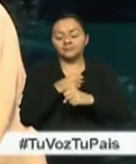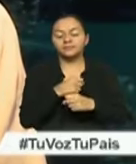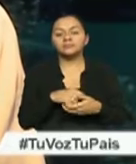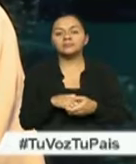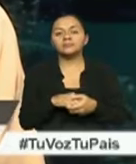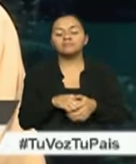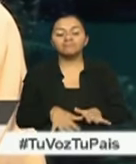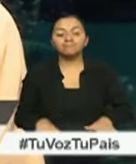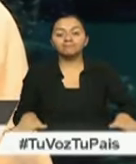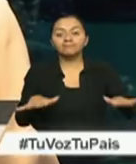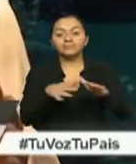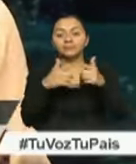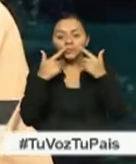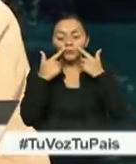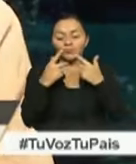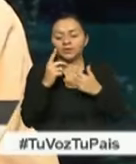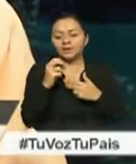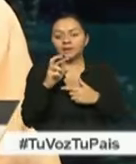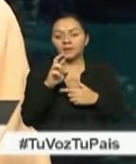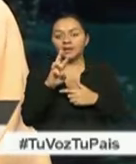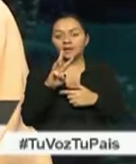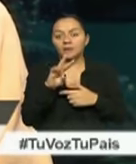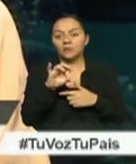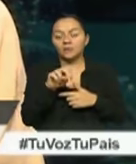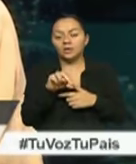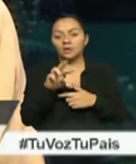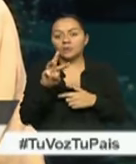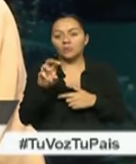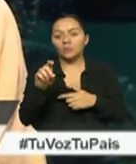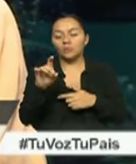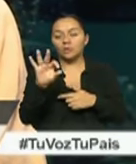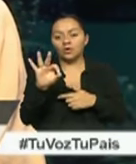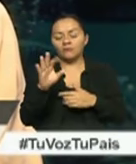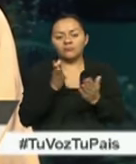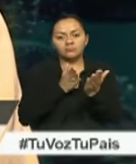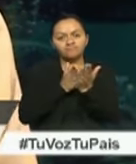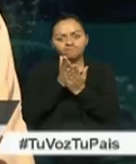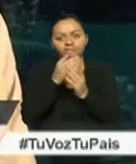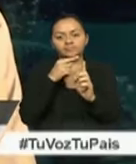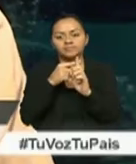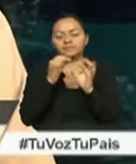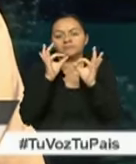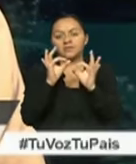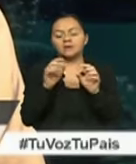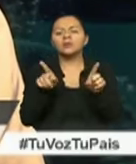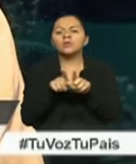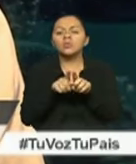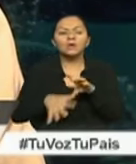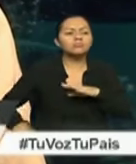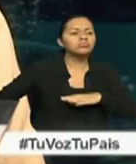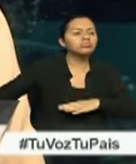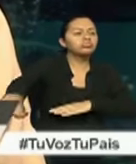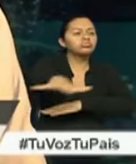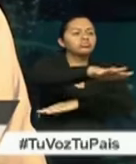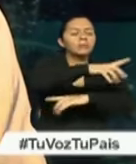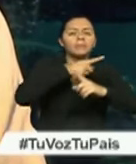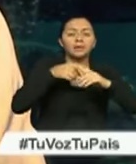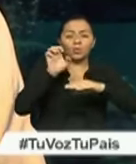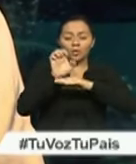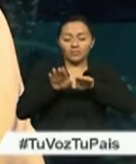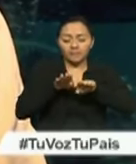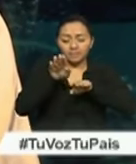El santuario marino de Darwin y Wolf es un paso en la dirección adecuada, pero es una gota en un océano muy